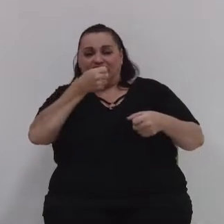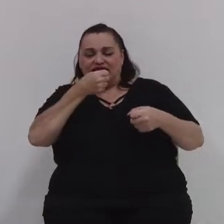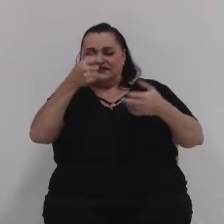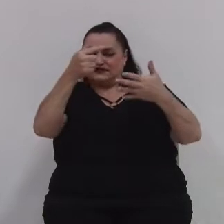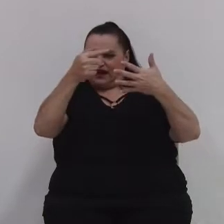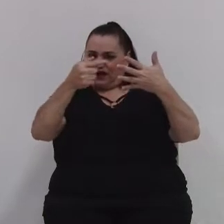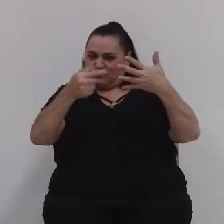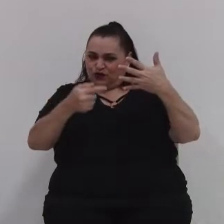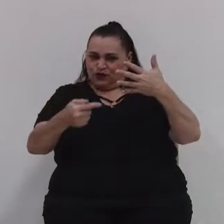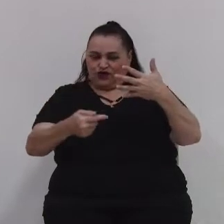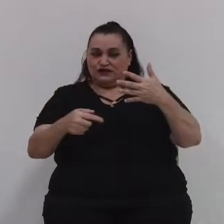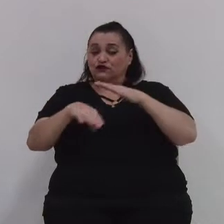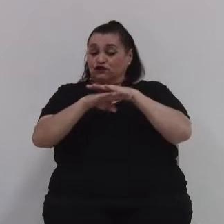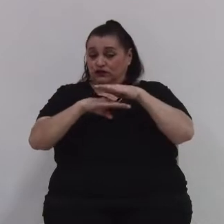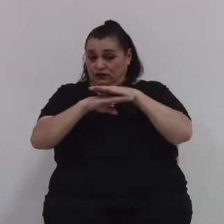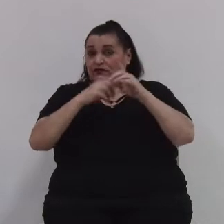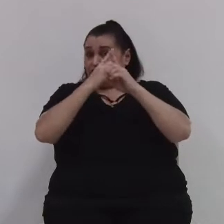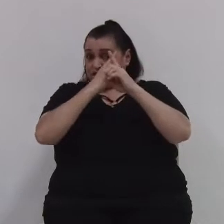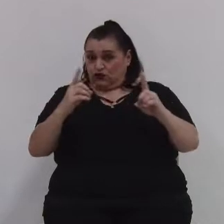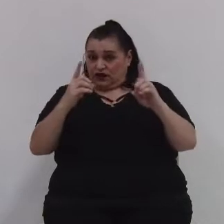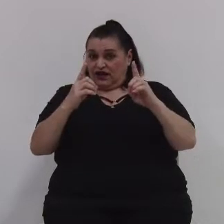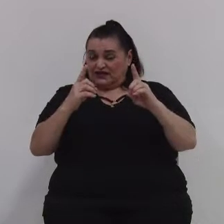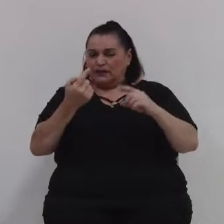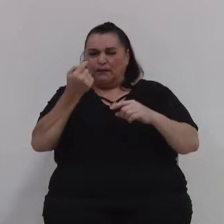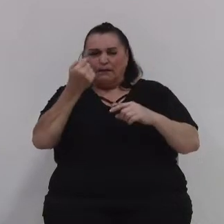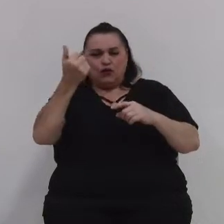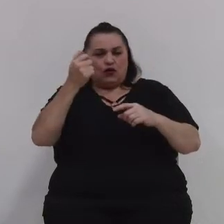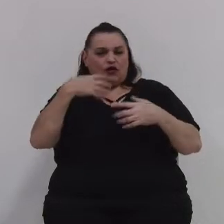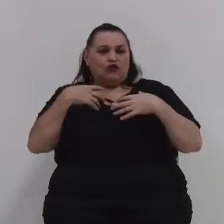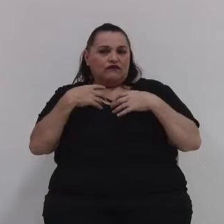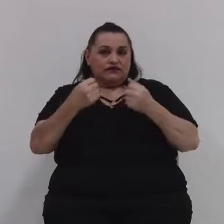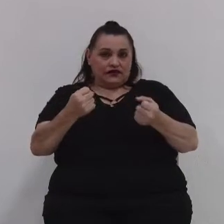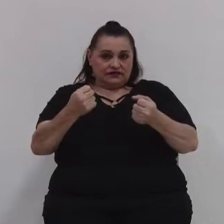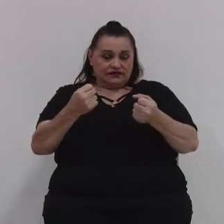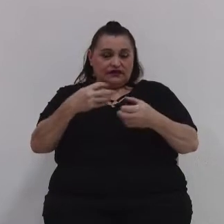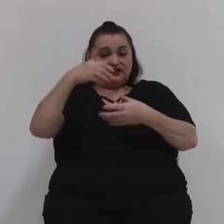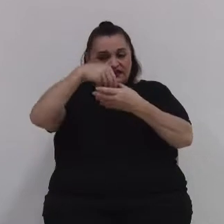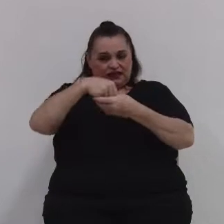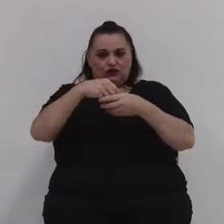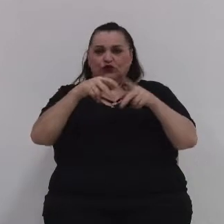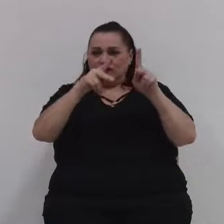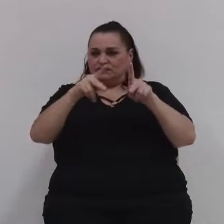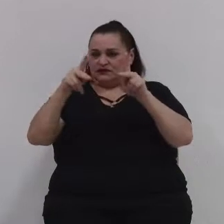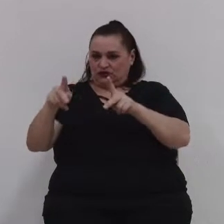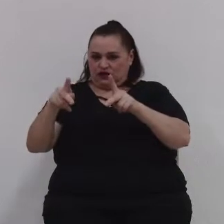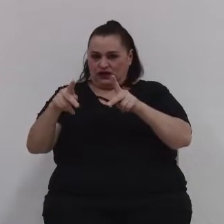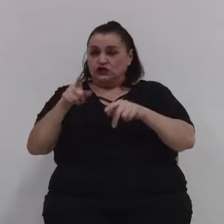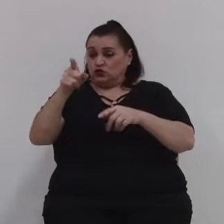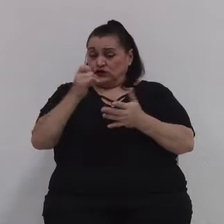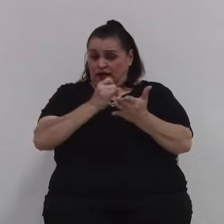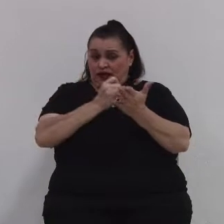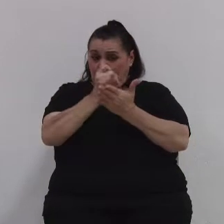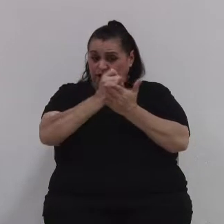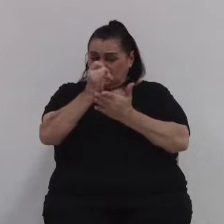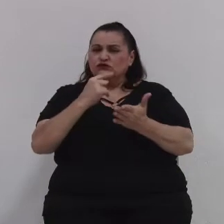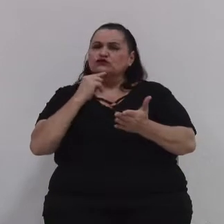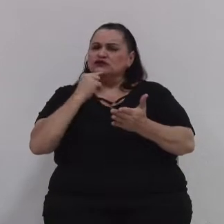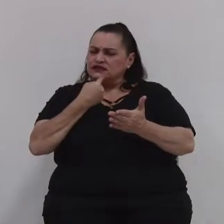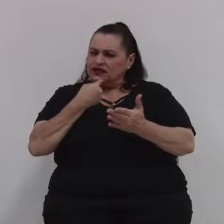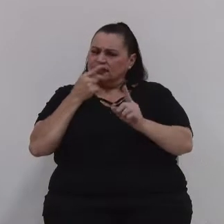fundamentales de la democracia, encuentran escasa confianza dentro de las personas. Usted ha investigado de manera seria y